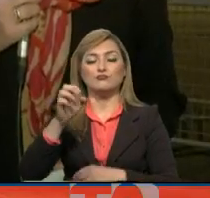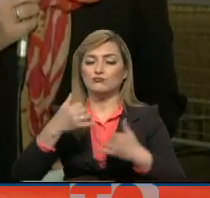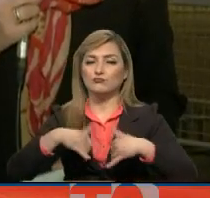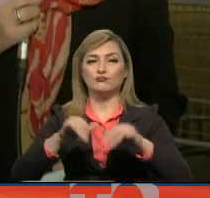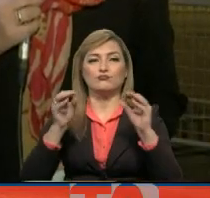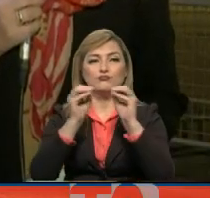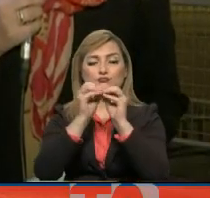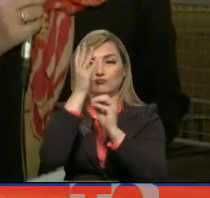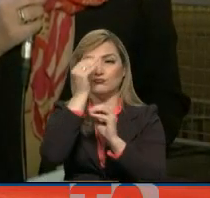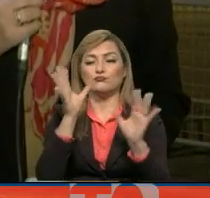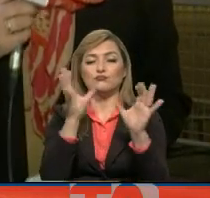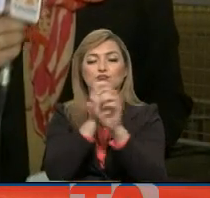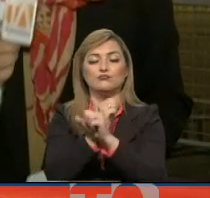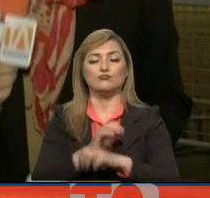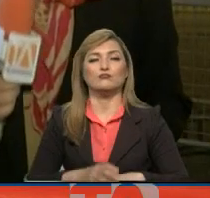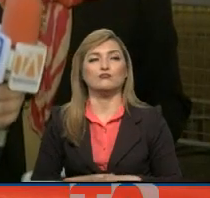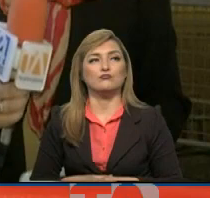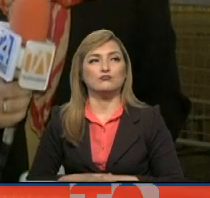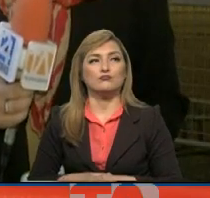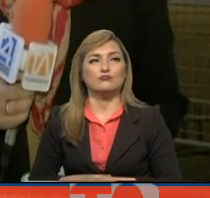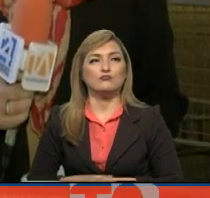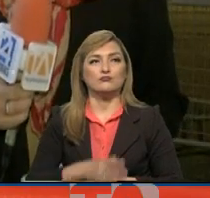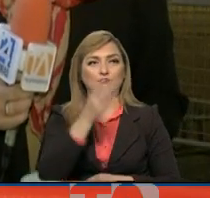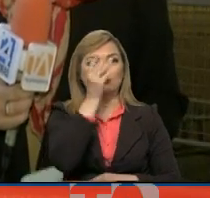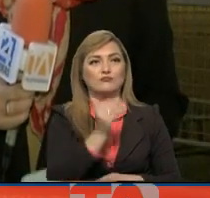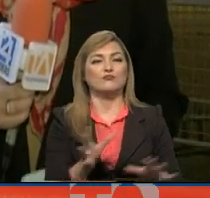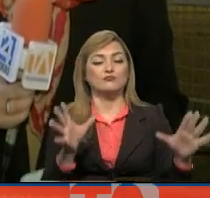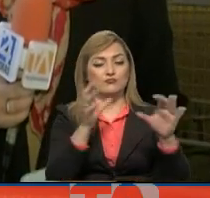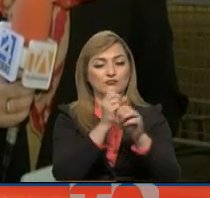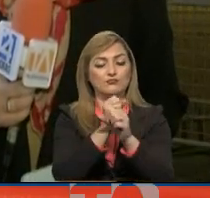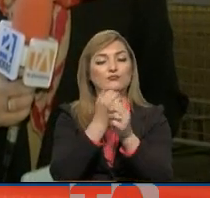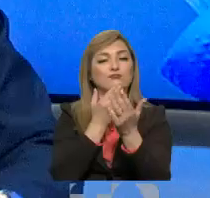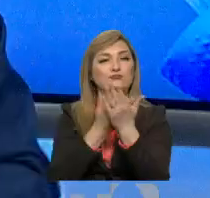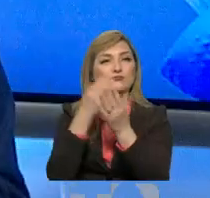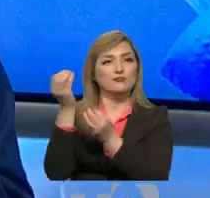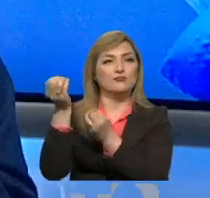estudios. Muy buenas noches. Buenas noches, Marisa. María, gracias. Gracias por informarnos desde el Consejo Nacional Electoral.